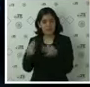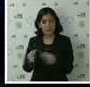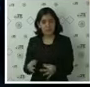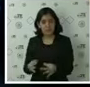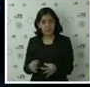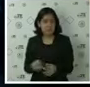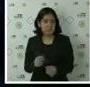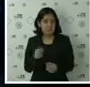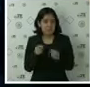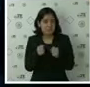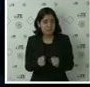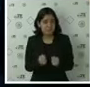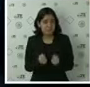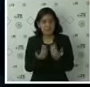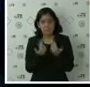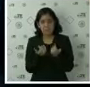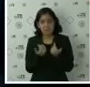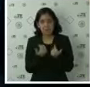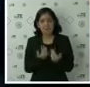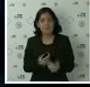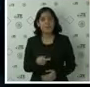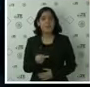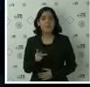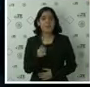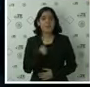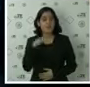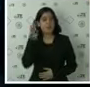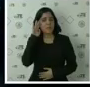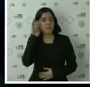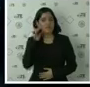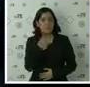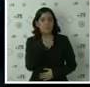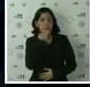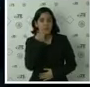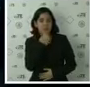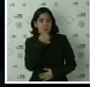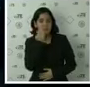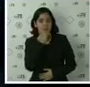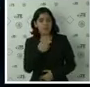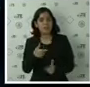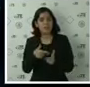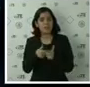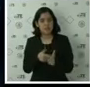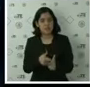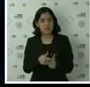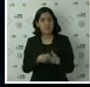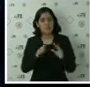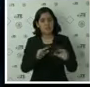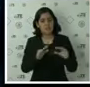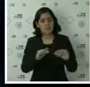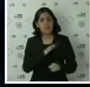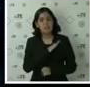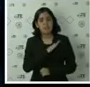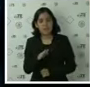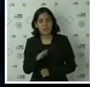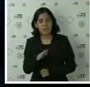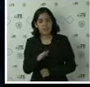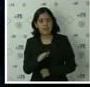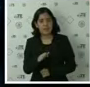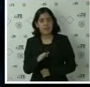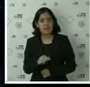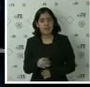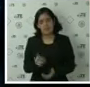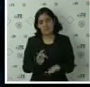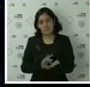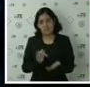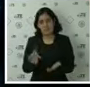Por otro lado, pienso que la escuela puede seguir educándonos y formándonos como ciudadanos, gracias a la tecnología con la